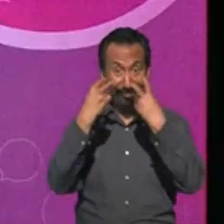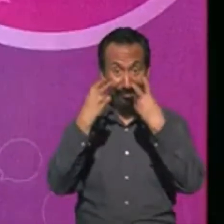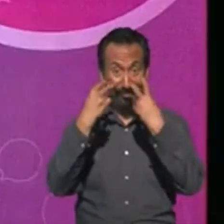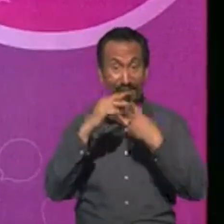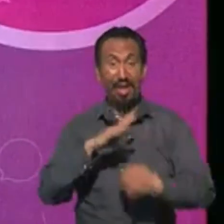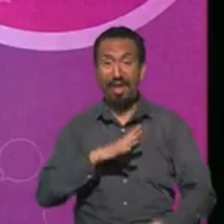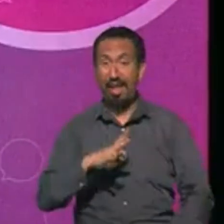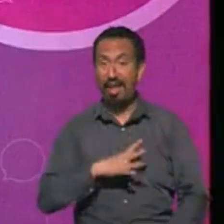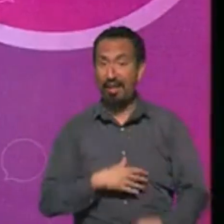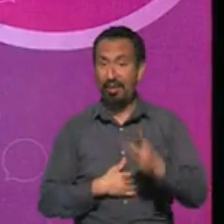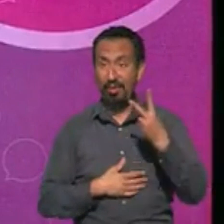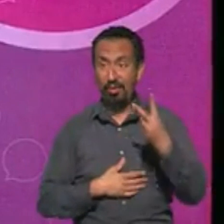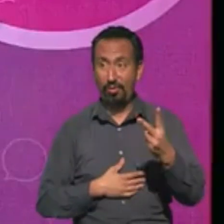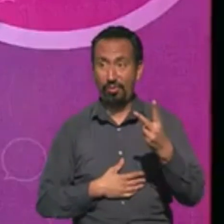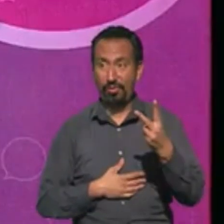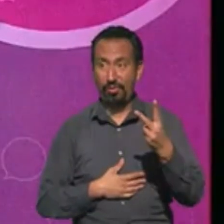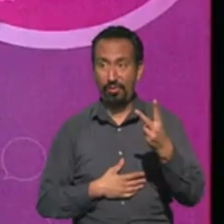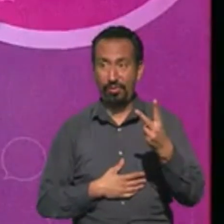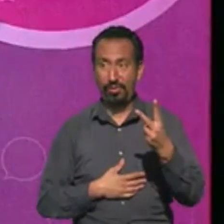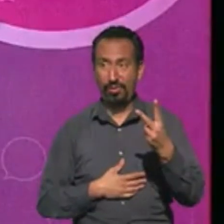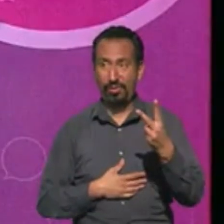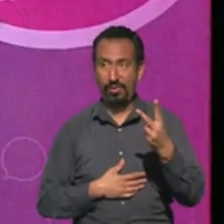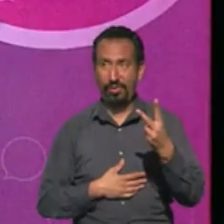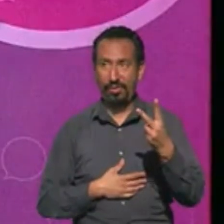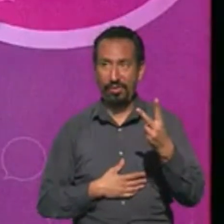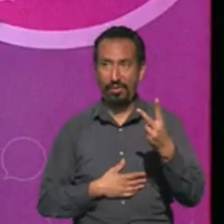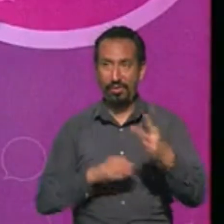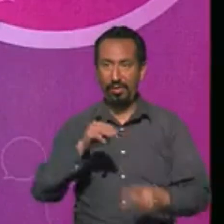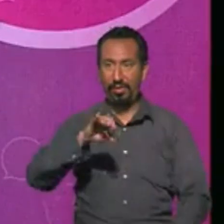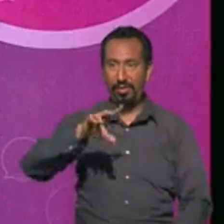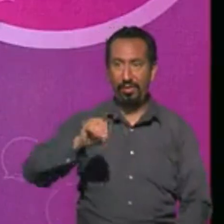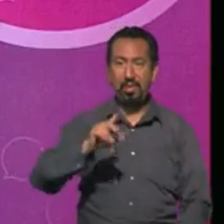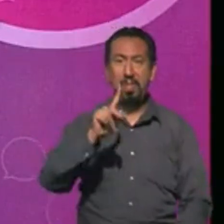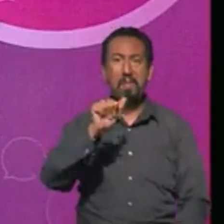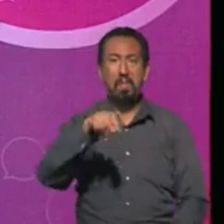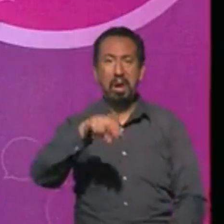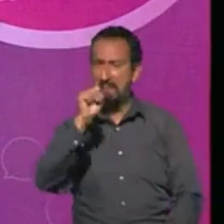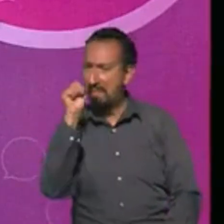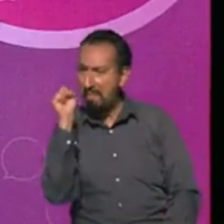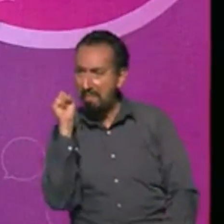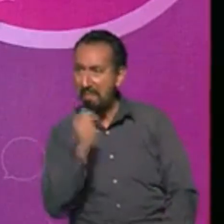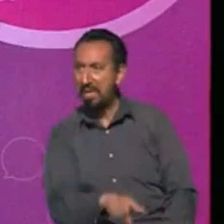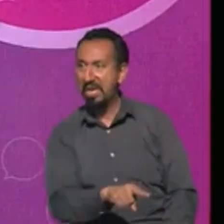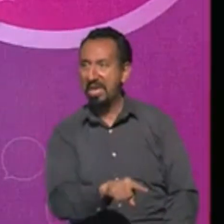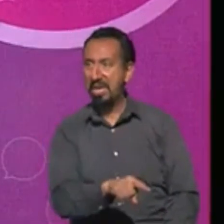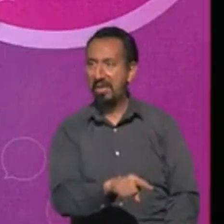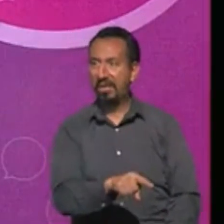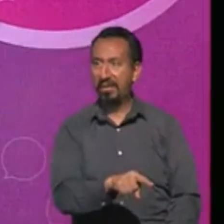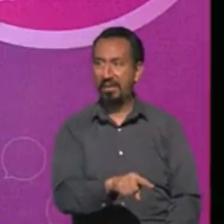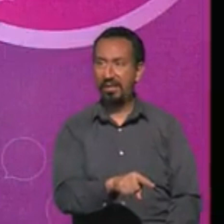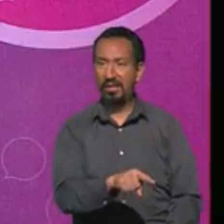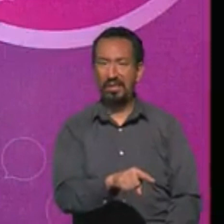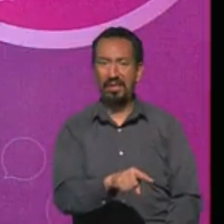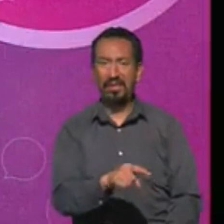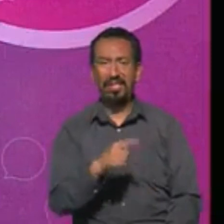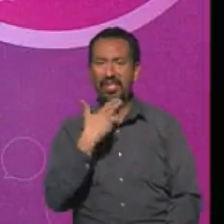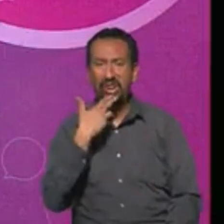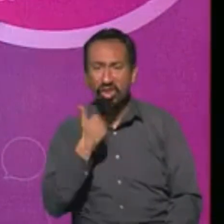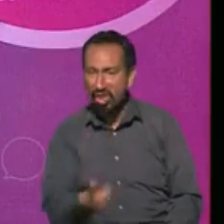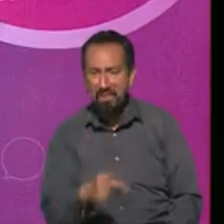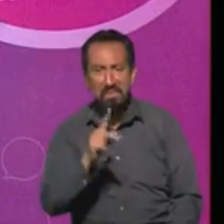hay dos modelos el modelo fallido del pan que representa la corrupción